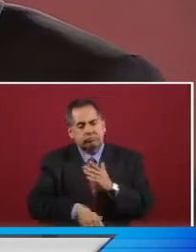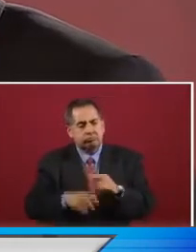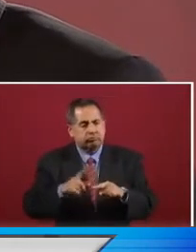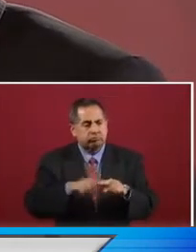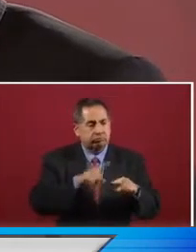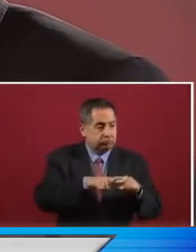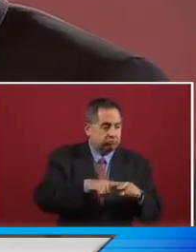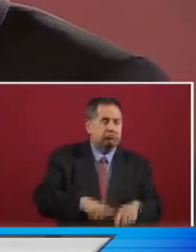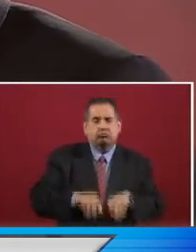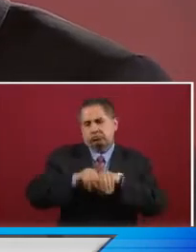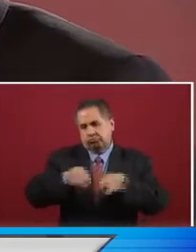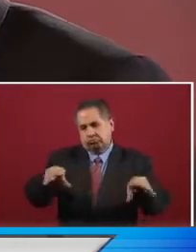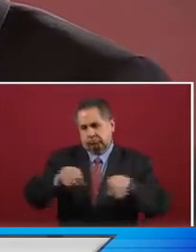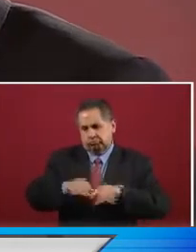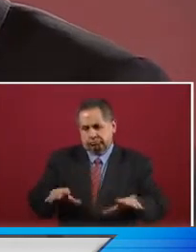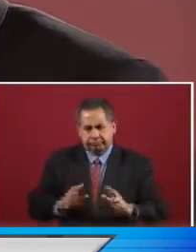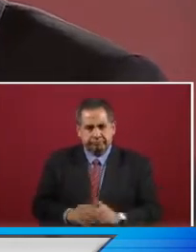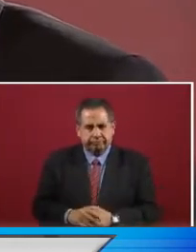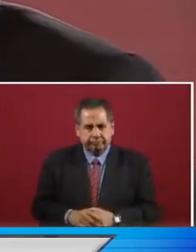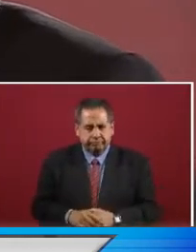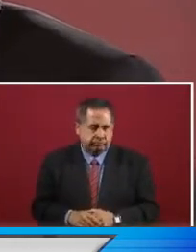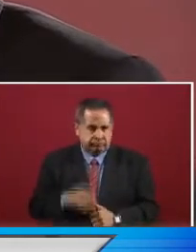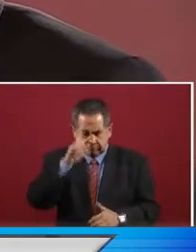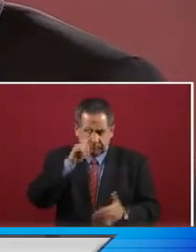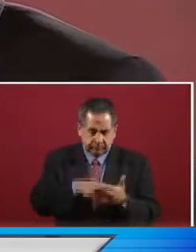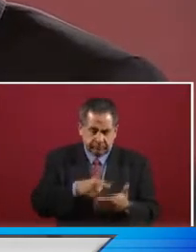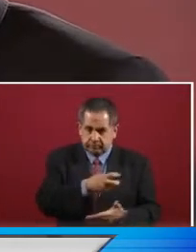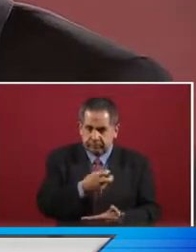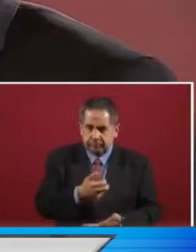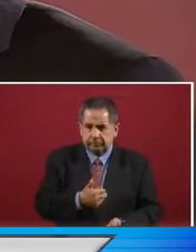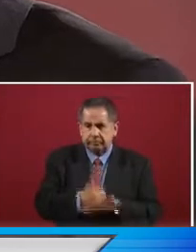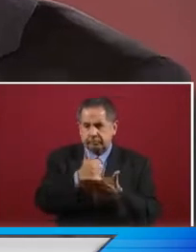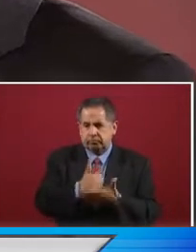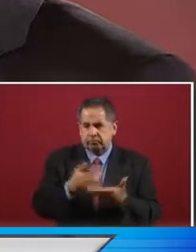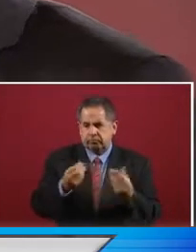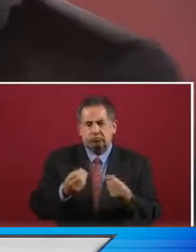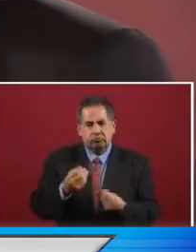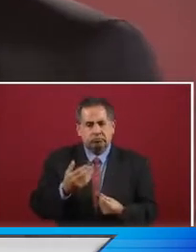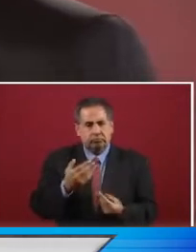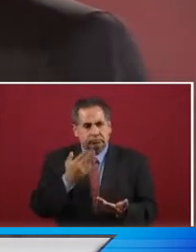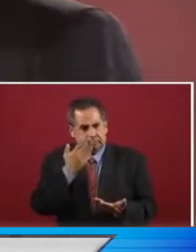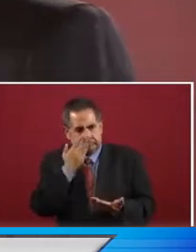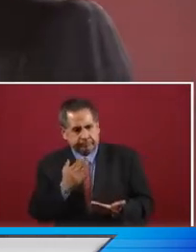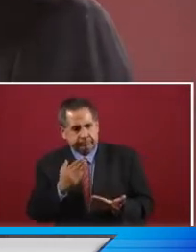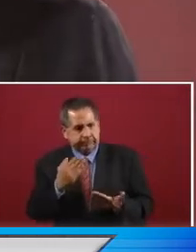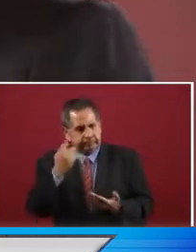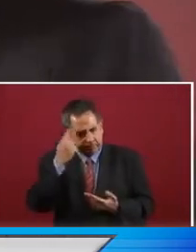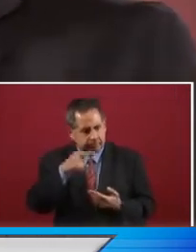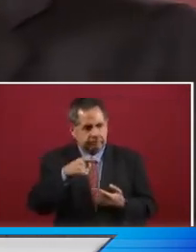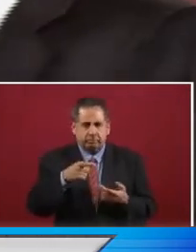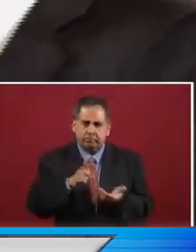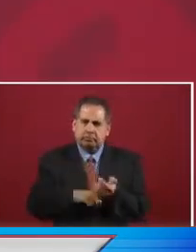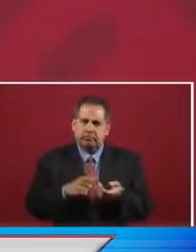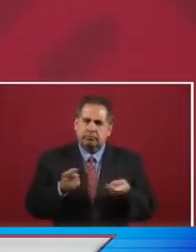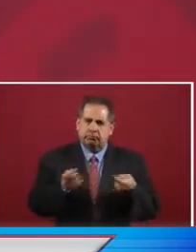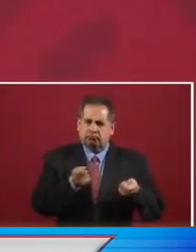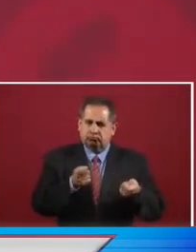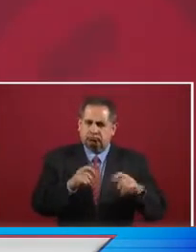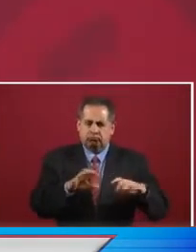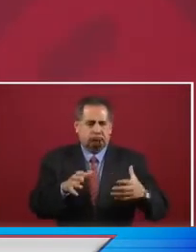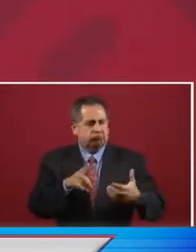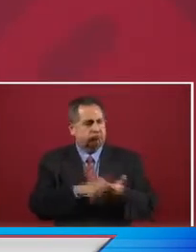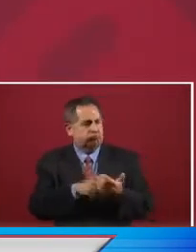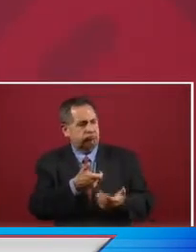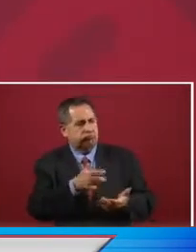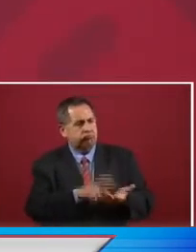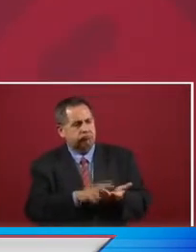de inconformidades, los amparos presentados y cómo la Profeco está actuando. También se verifica la entrega de amparos por los casos de Javier Duarte, Lozoya y